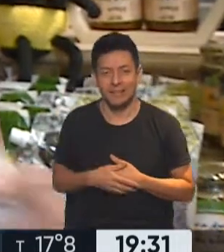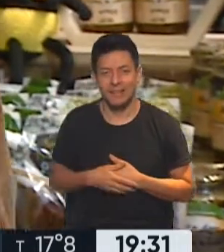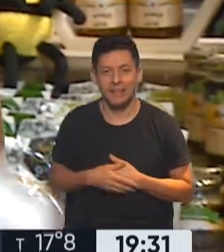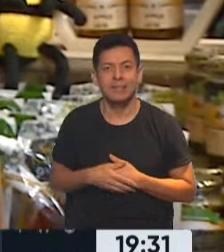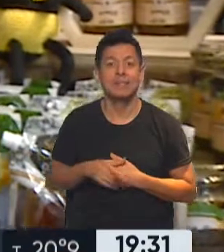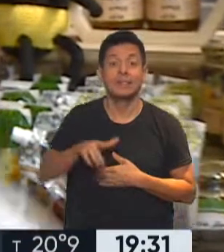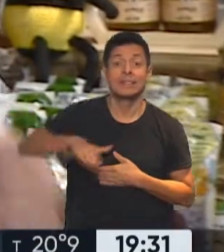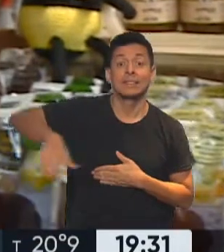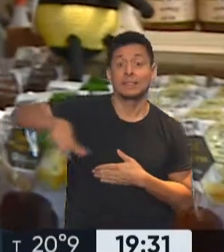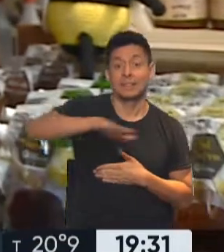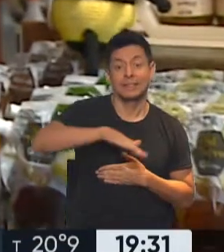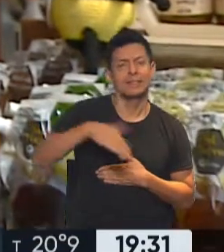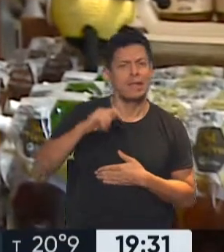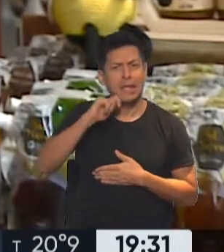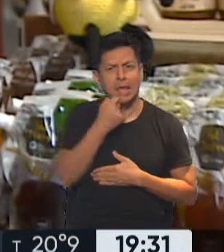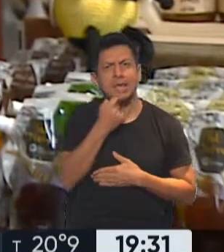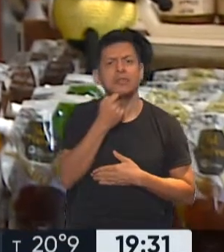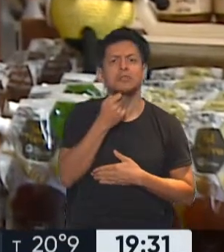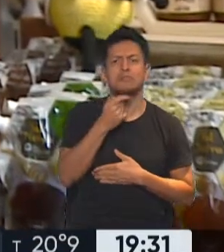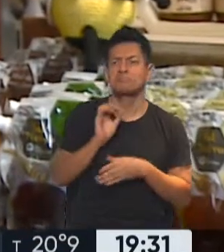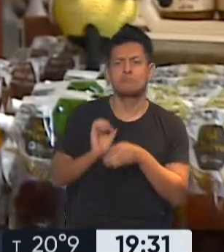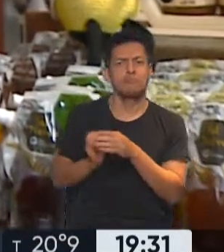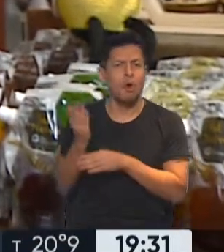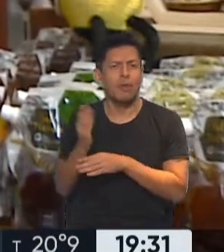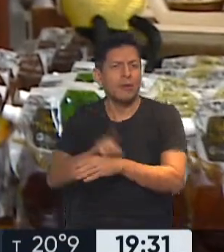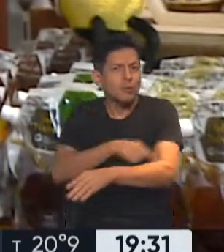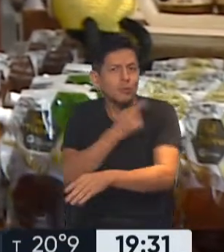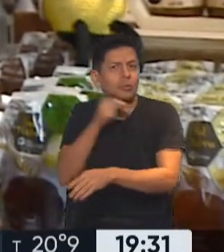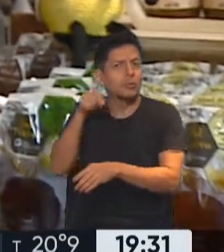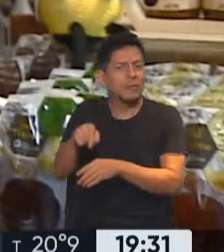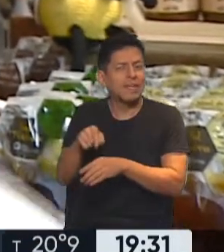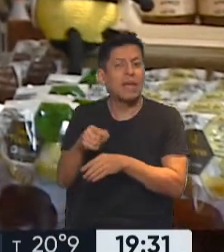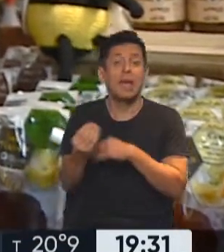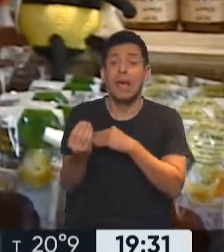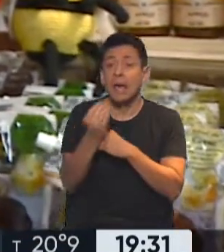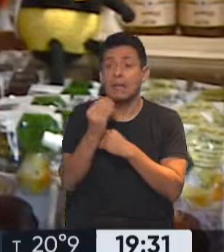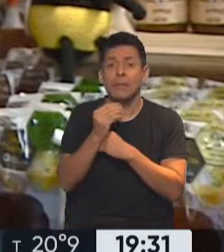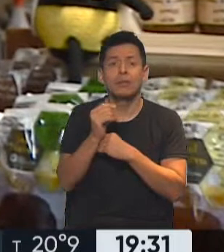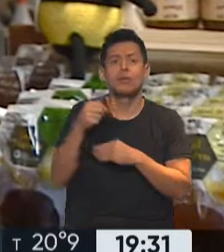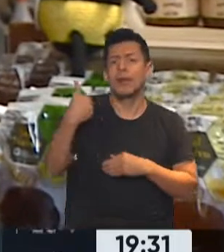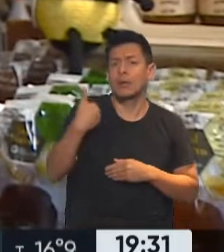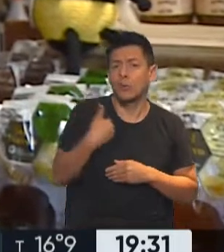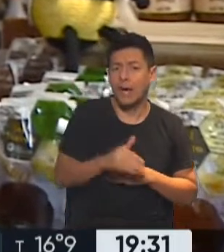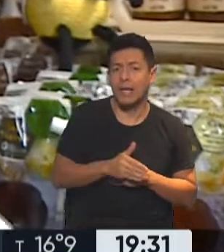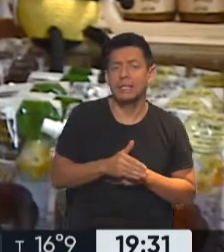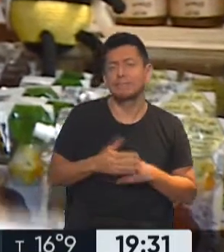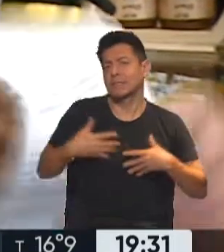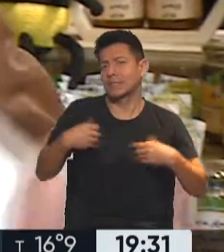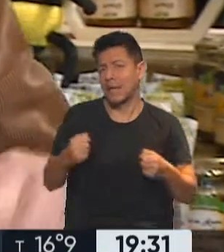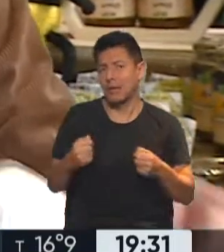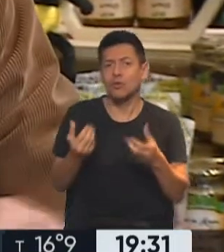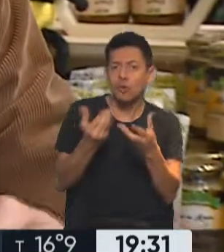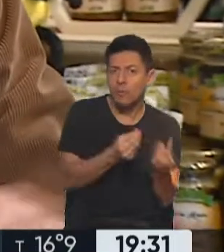Una sana tendencia que se está haciendo costumbre, lo de los alimentos ecológicos, sanos,